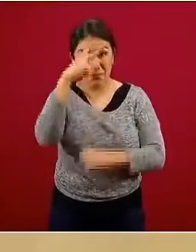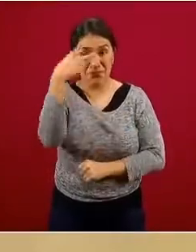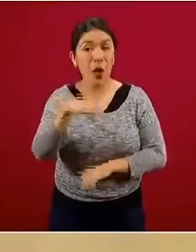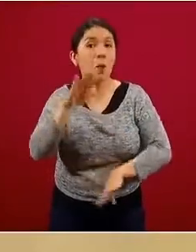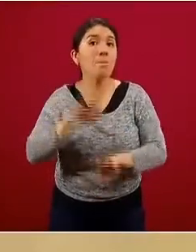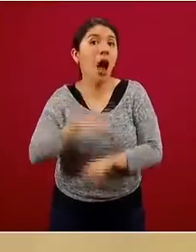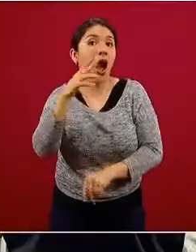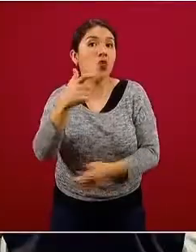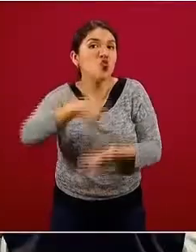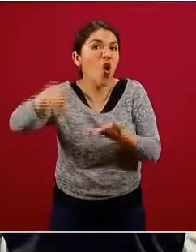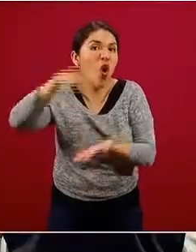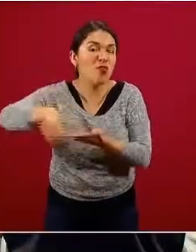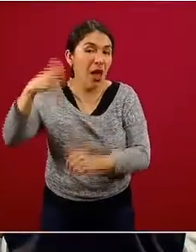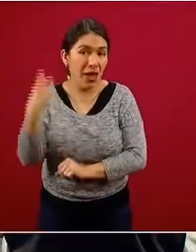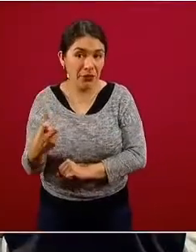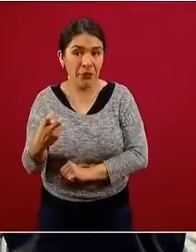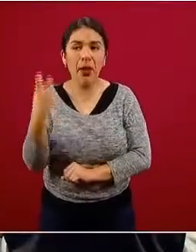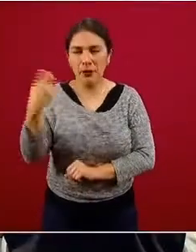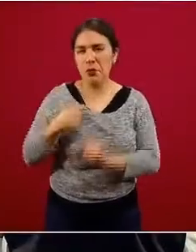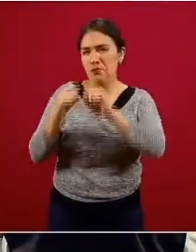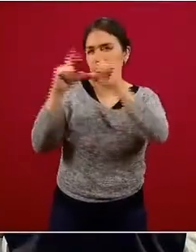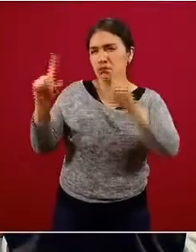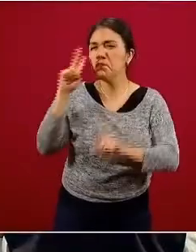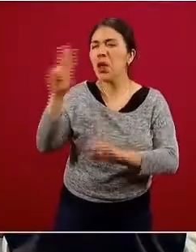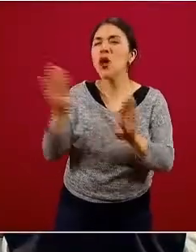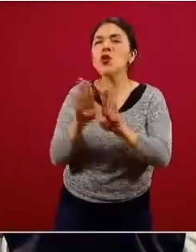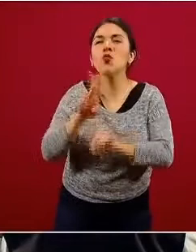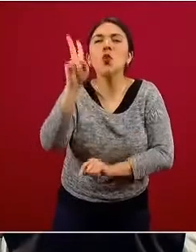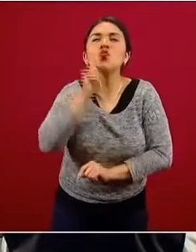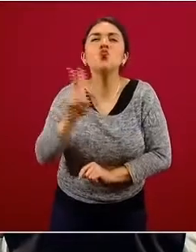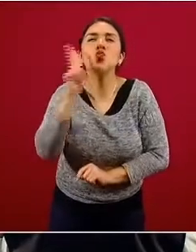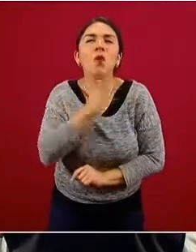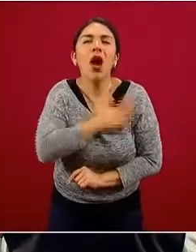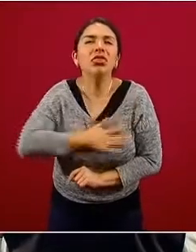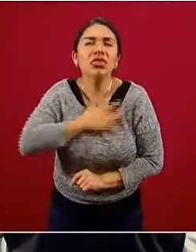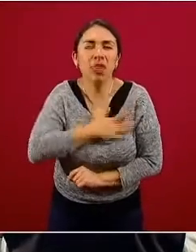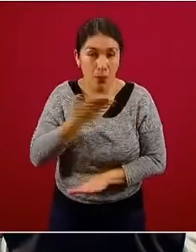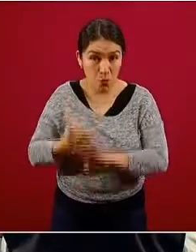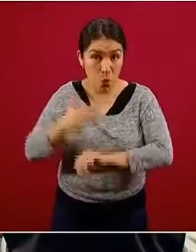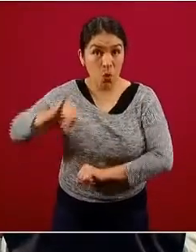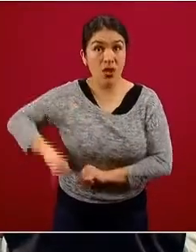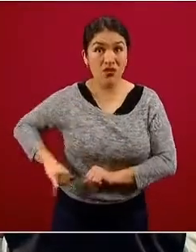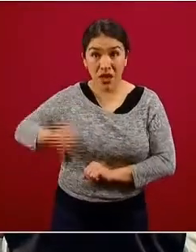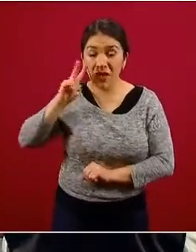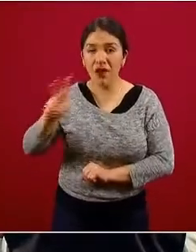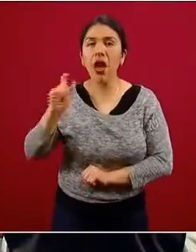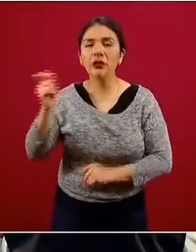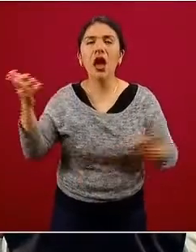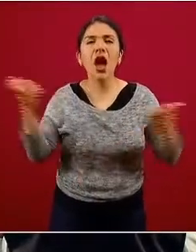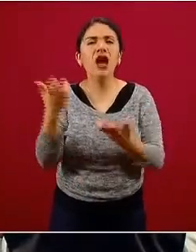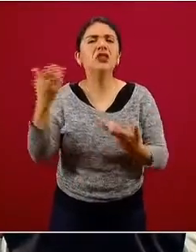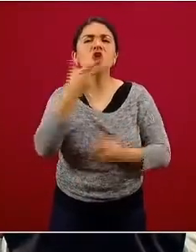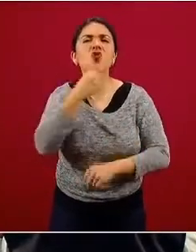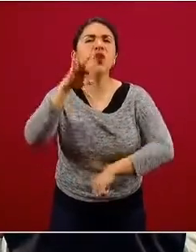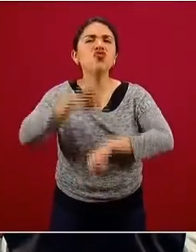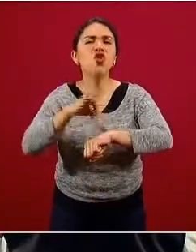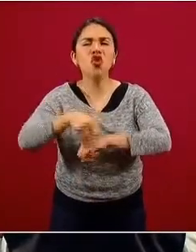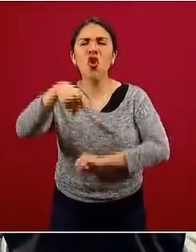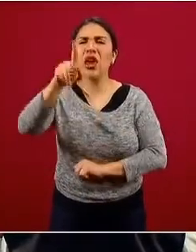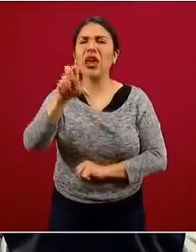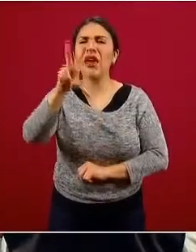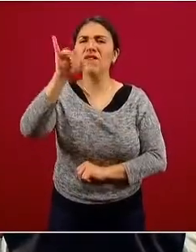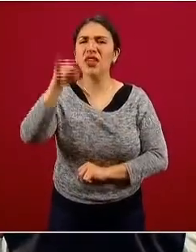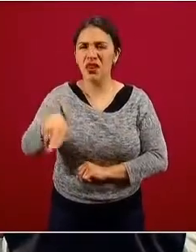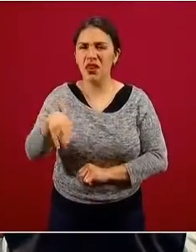mayor consumo. Y aquí les presento un experimento muy interesante que lo realizó un doctor, Kevin